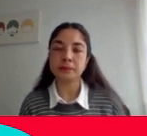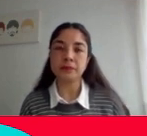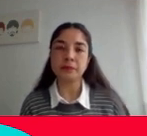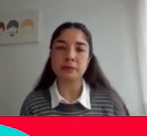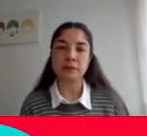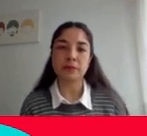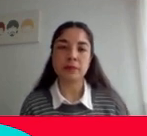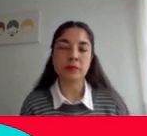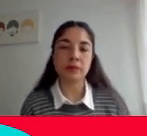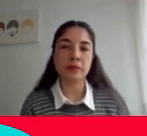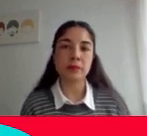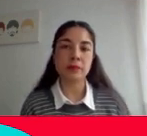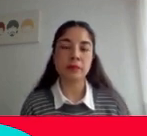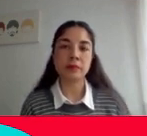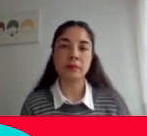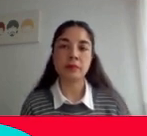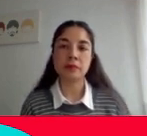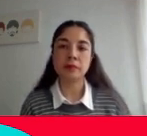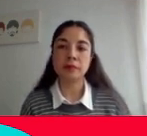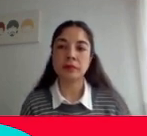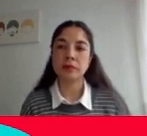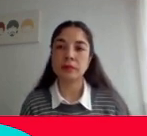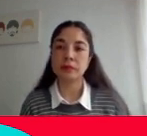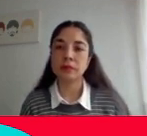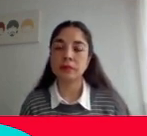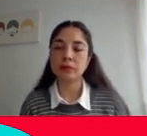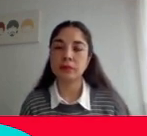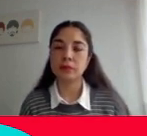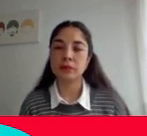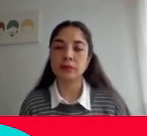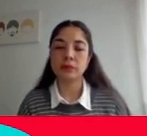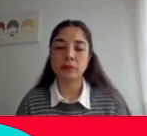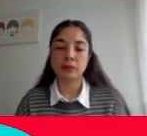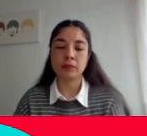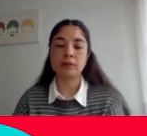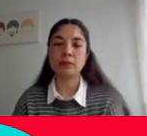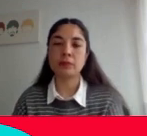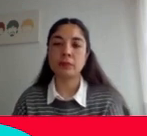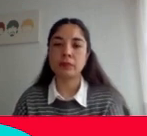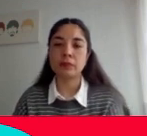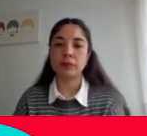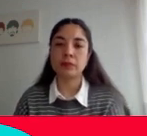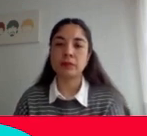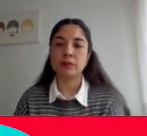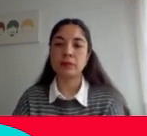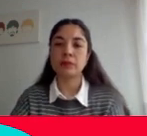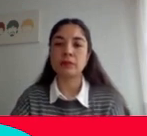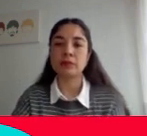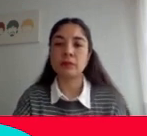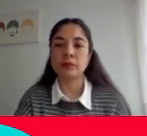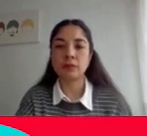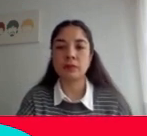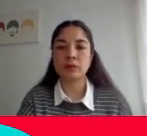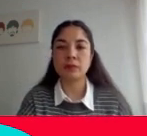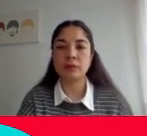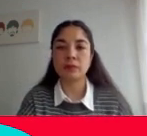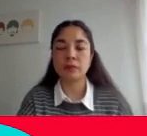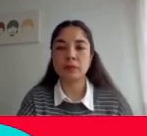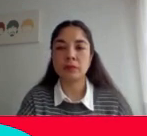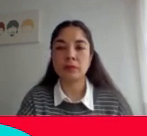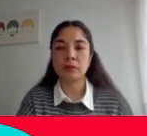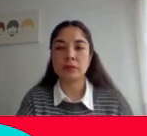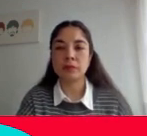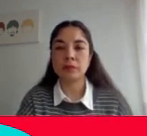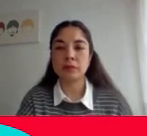que son mejores en prevenir la transmisión de una persona que se infecta, pero eso también tenemos que hacer los estudios. Yo creo que